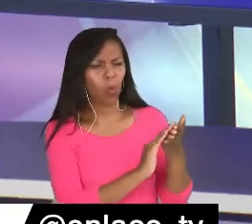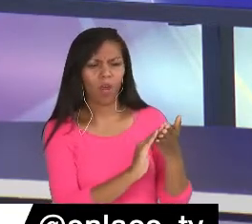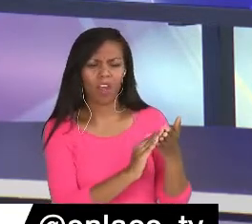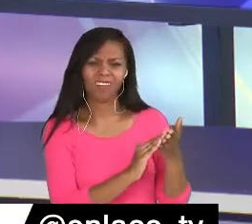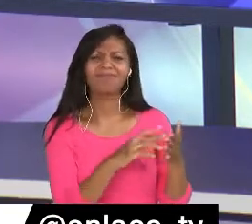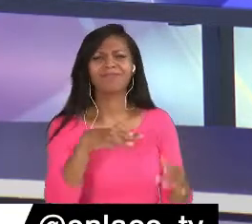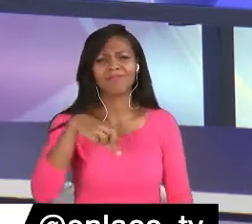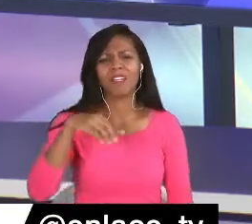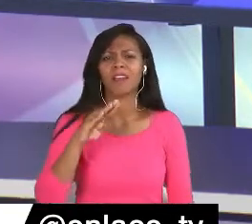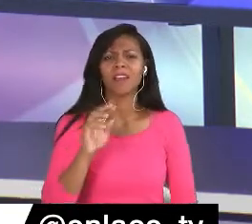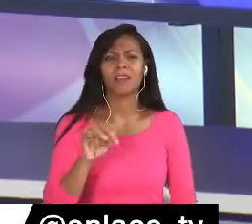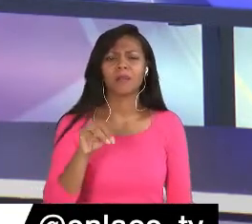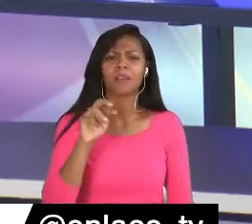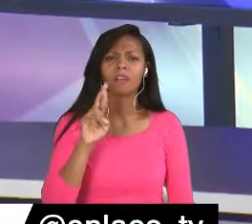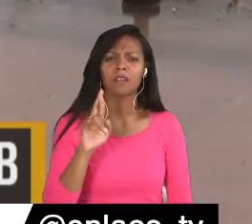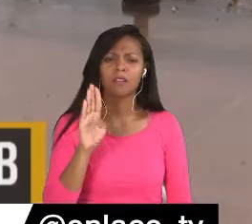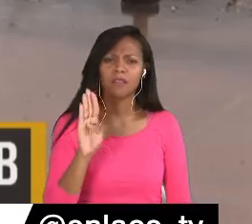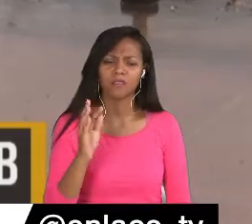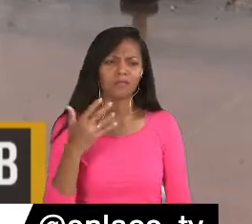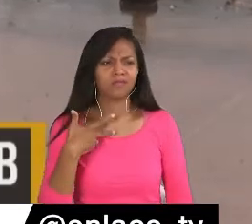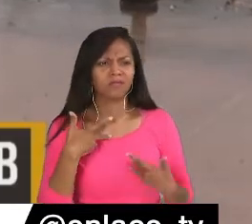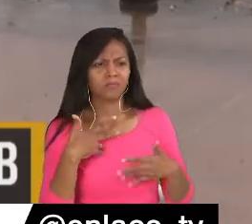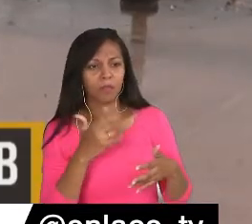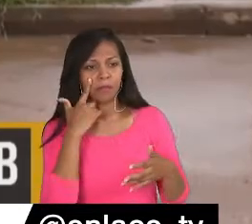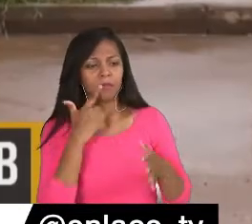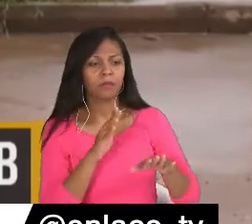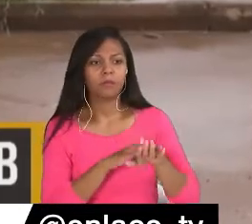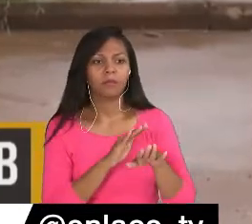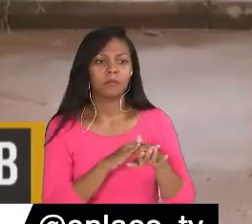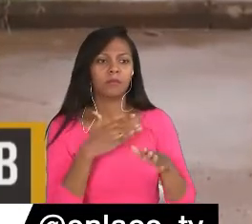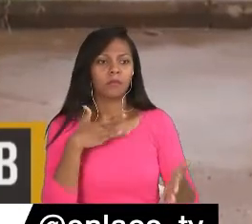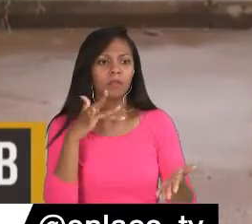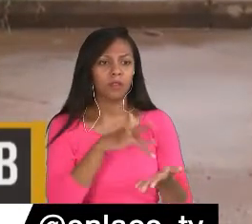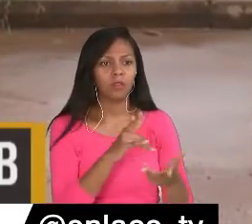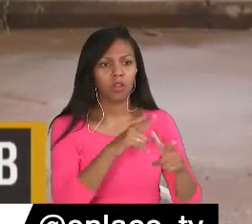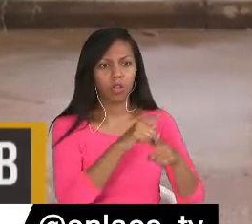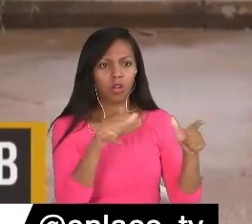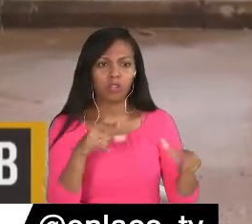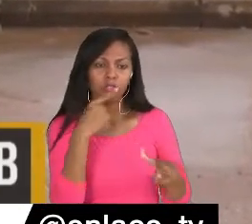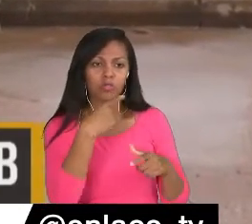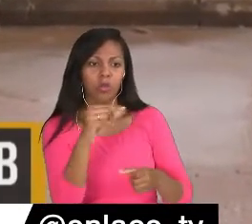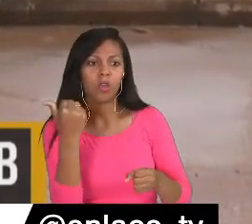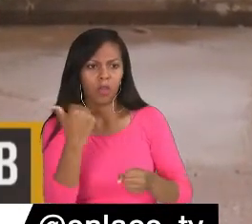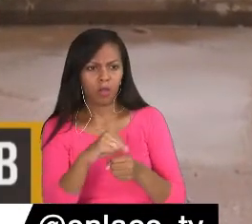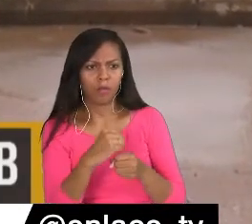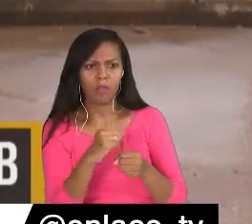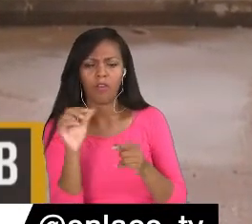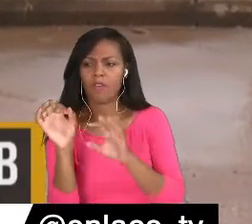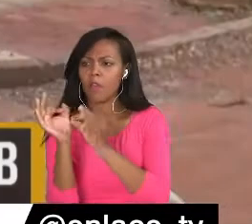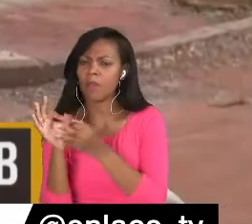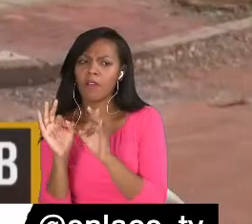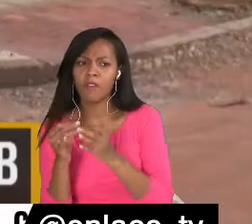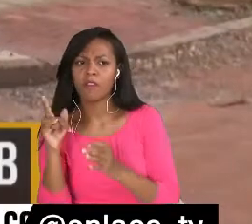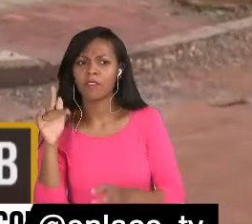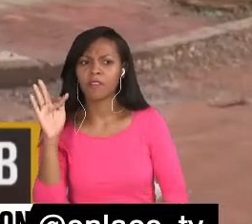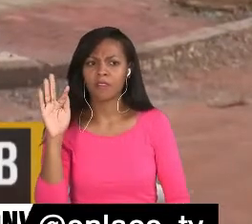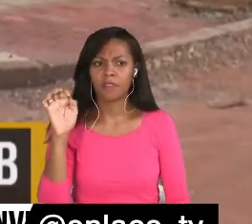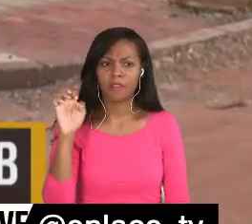PMRB, Enlace Noticias visitó este martes el lote que el municipio le entregó a Ecopetrol para reubicar a las familias de Termogalán Berlín.